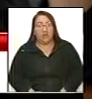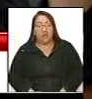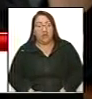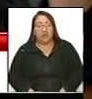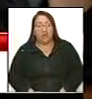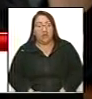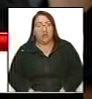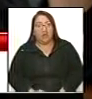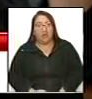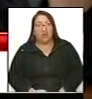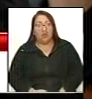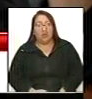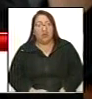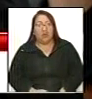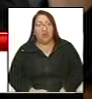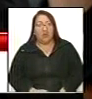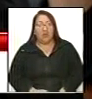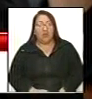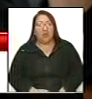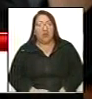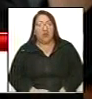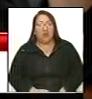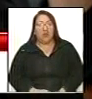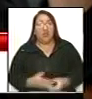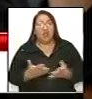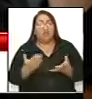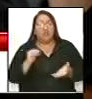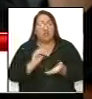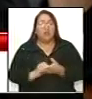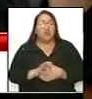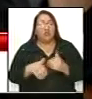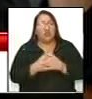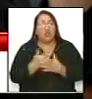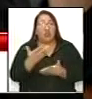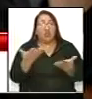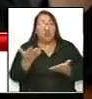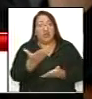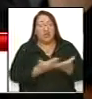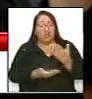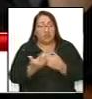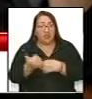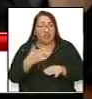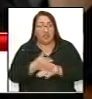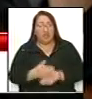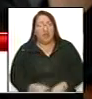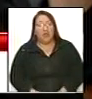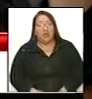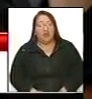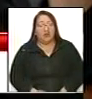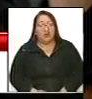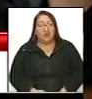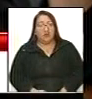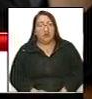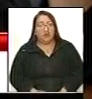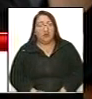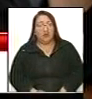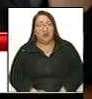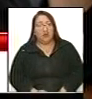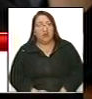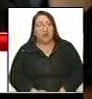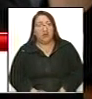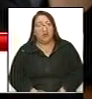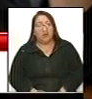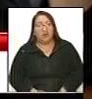qué pusimos todas estas salvaguardias de requisitos de entrar a que una